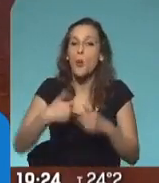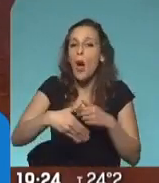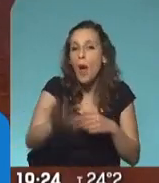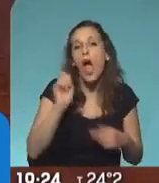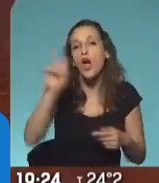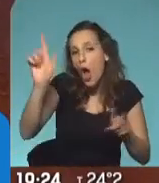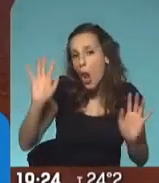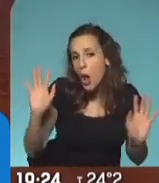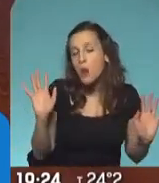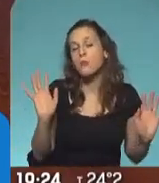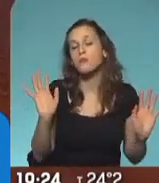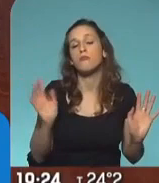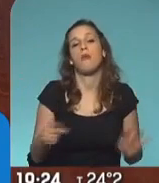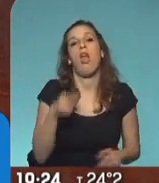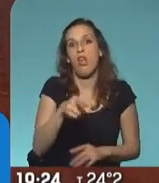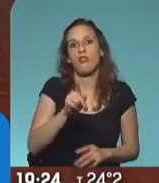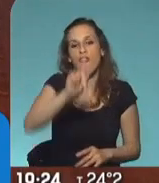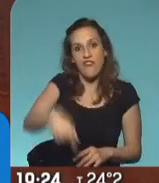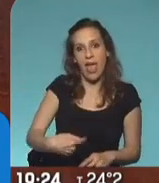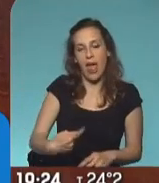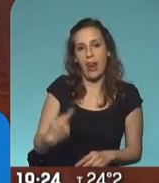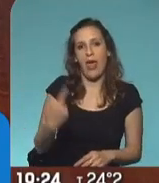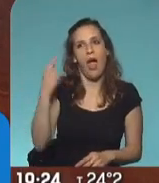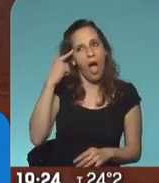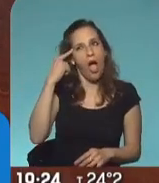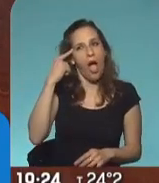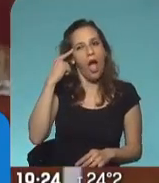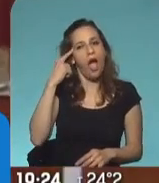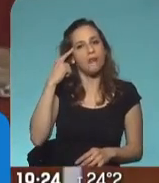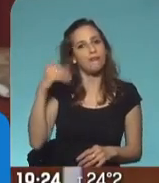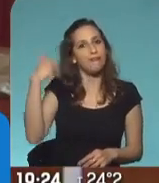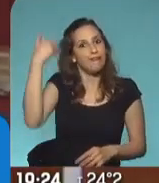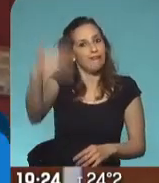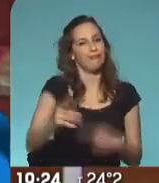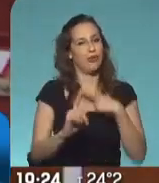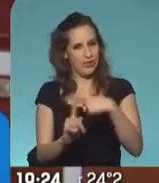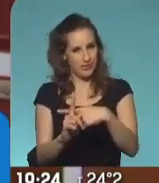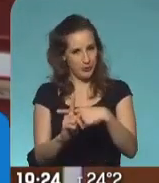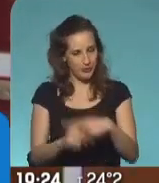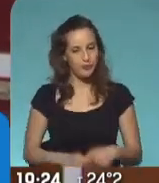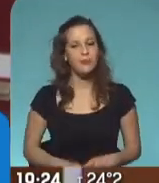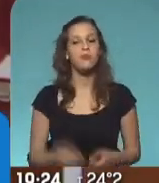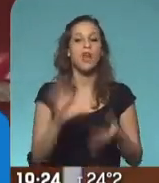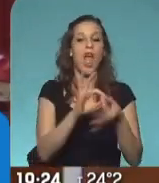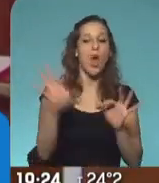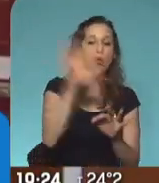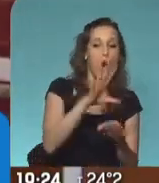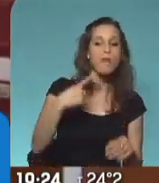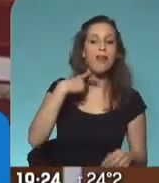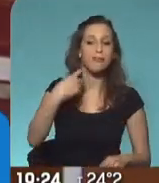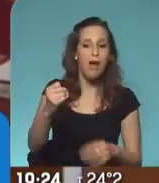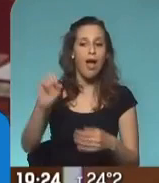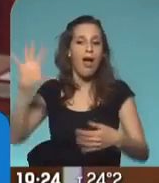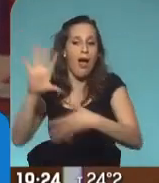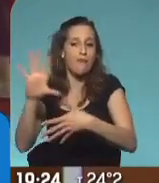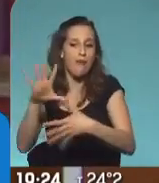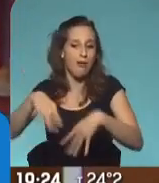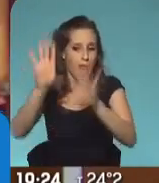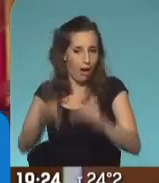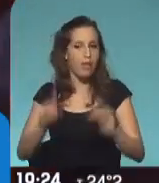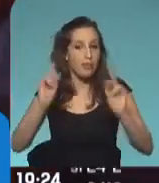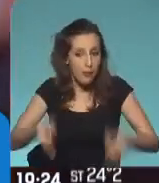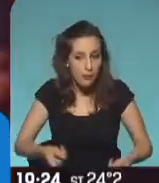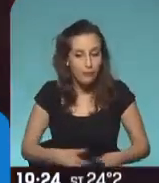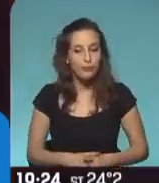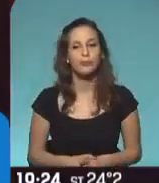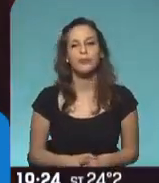esto abre, como les decía, una enorme expectativa y esperanza para Europa, para España y también para América Latina. Desde hace muchos meses,